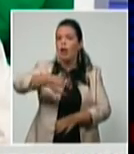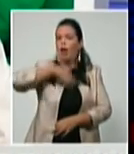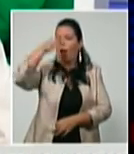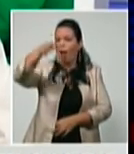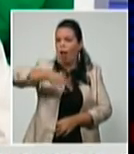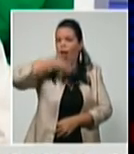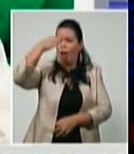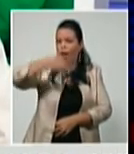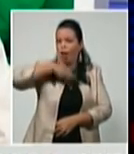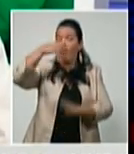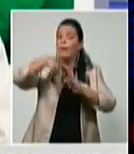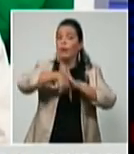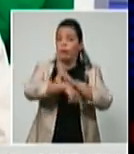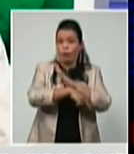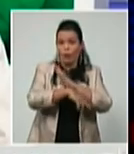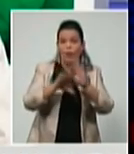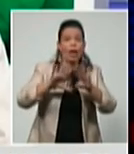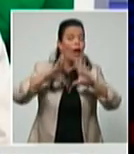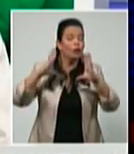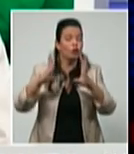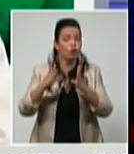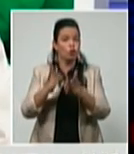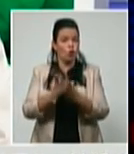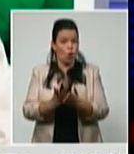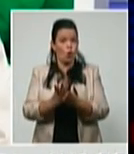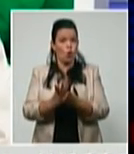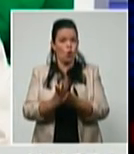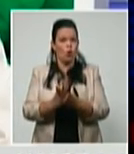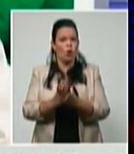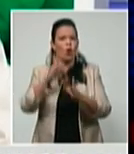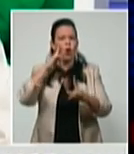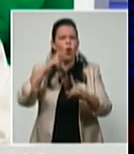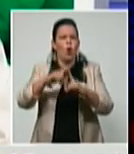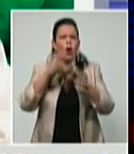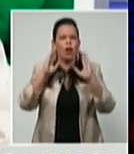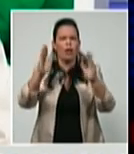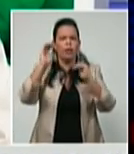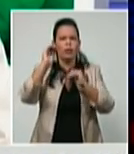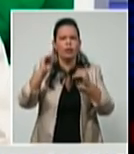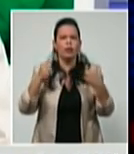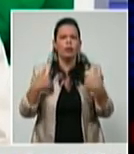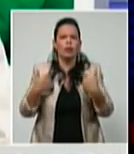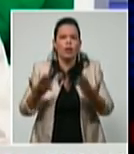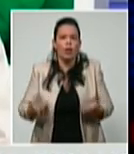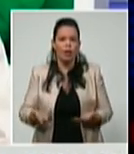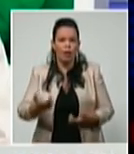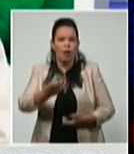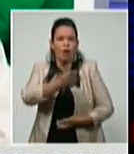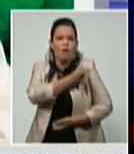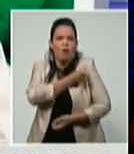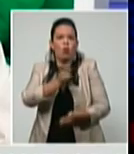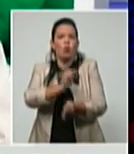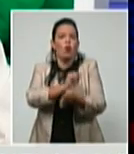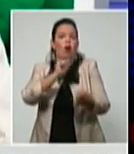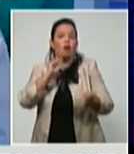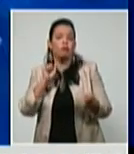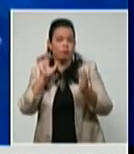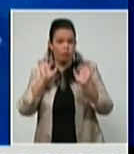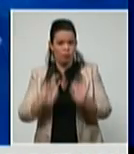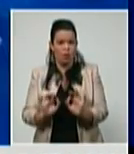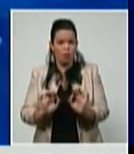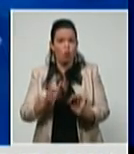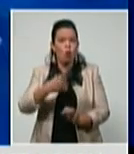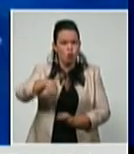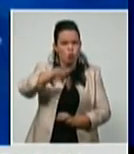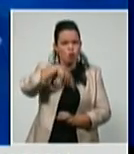todas las preguntas en cuanto al candidato vacunal cubano, a Soberana, que ya nuestra población lo conoce. Así